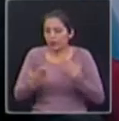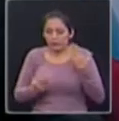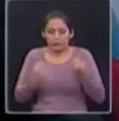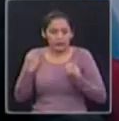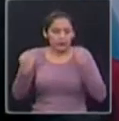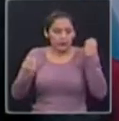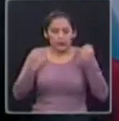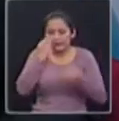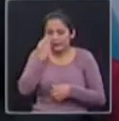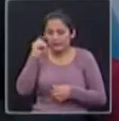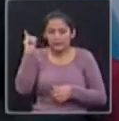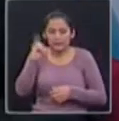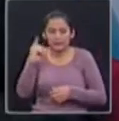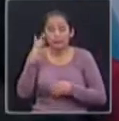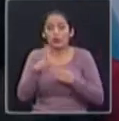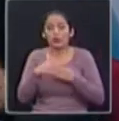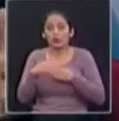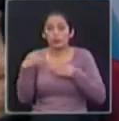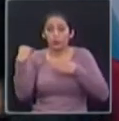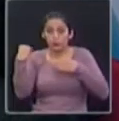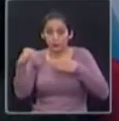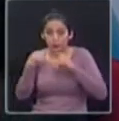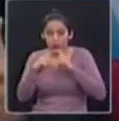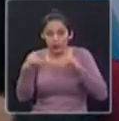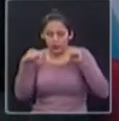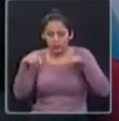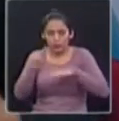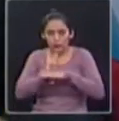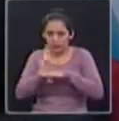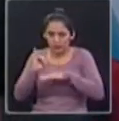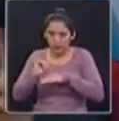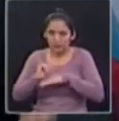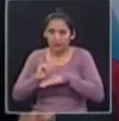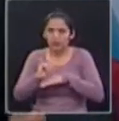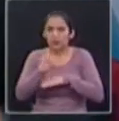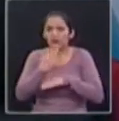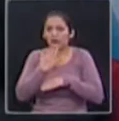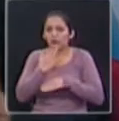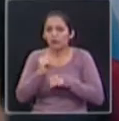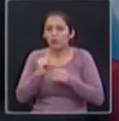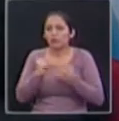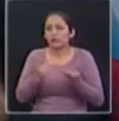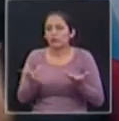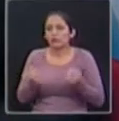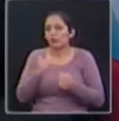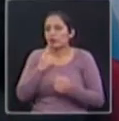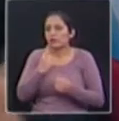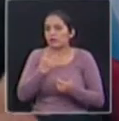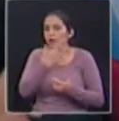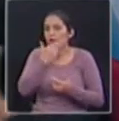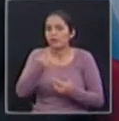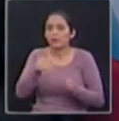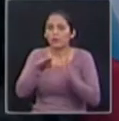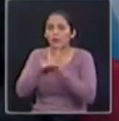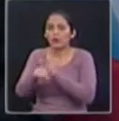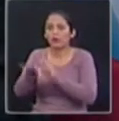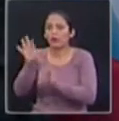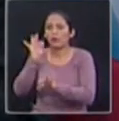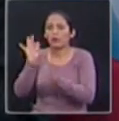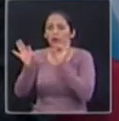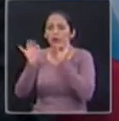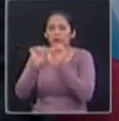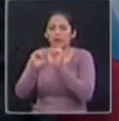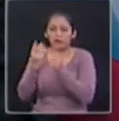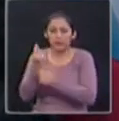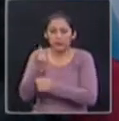pero en realidad lo que hay que hacer es permitir que las decisiones financieras bancos cooperativas tengan medios de pago digitales eso es lo que se debe